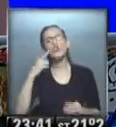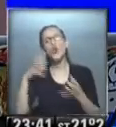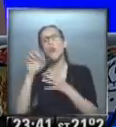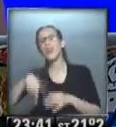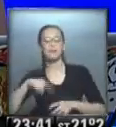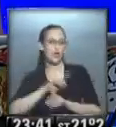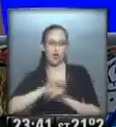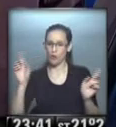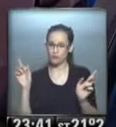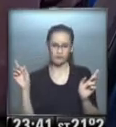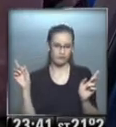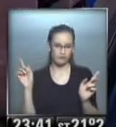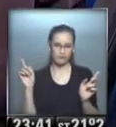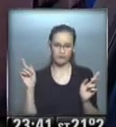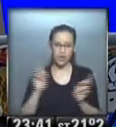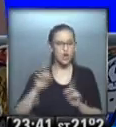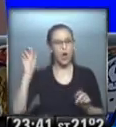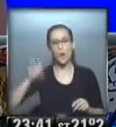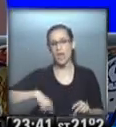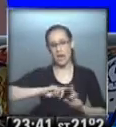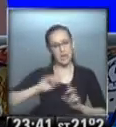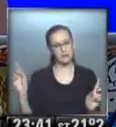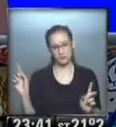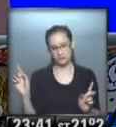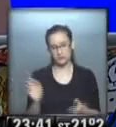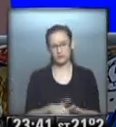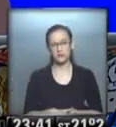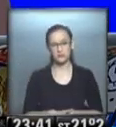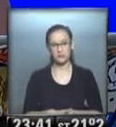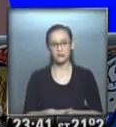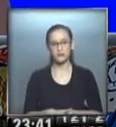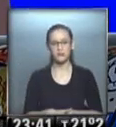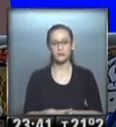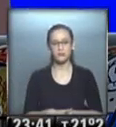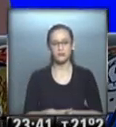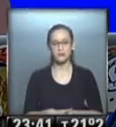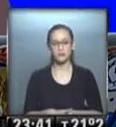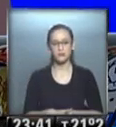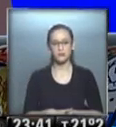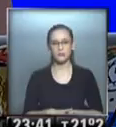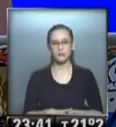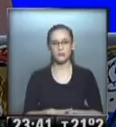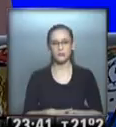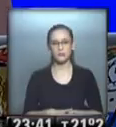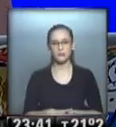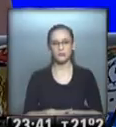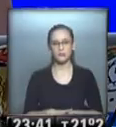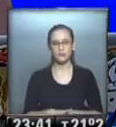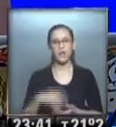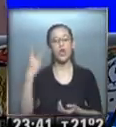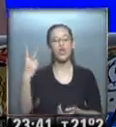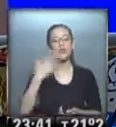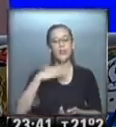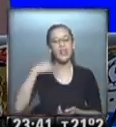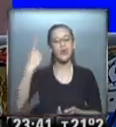sucedió. Depeche Mode finalmente no vino a ninguna de las fechas sudamericanas, así que por lo menos 1 y 2 de abril